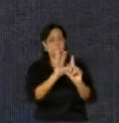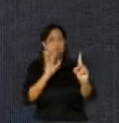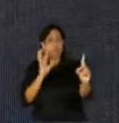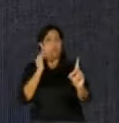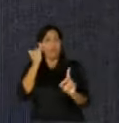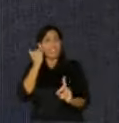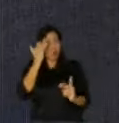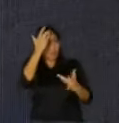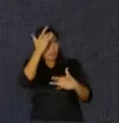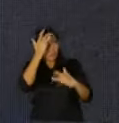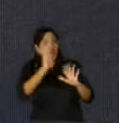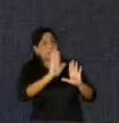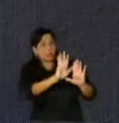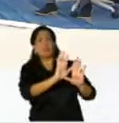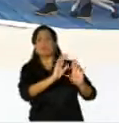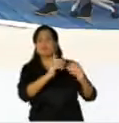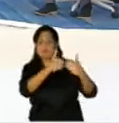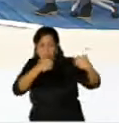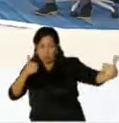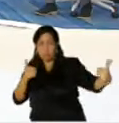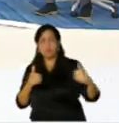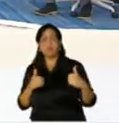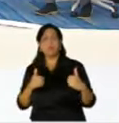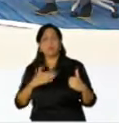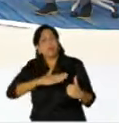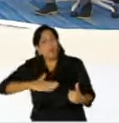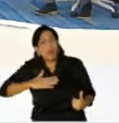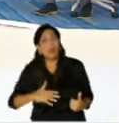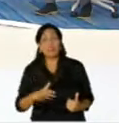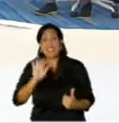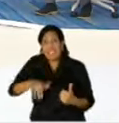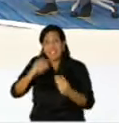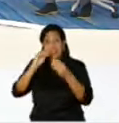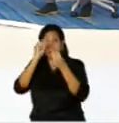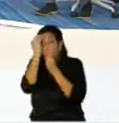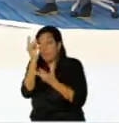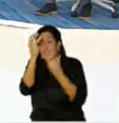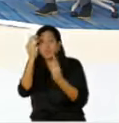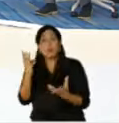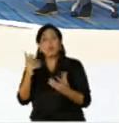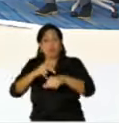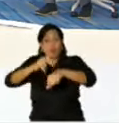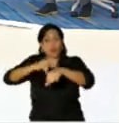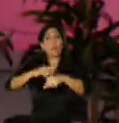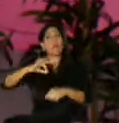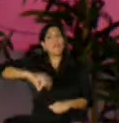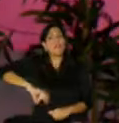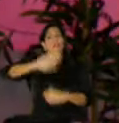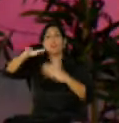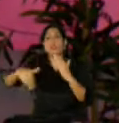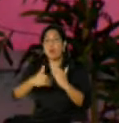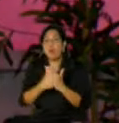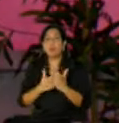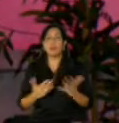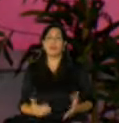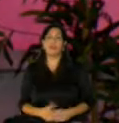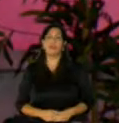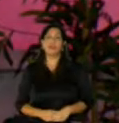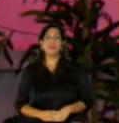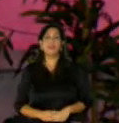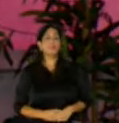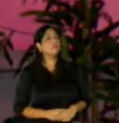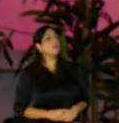infecta, mantener distancia y comunicar de forma eficiente lo que se está haciendo por un país para el beneficio de la sociedad. Secretario, en ese